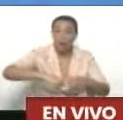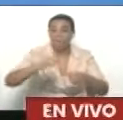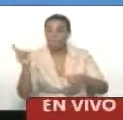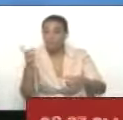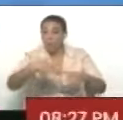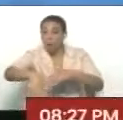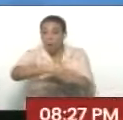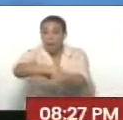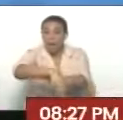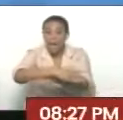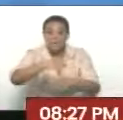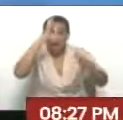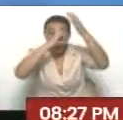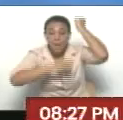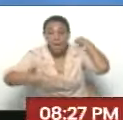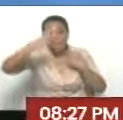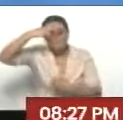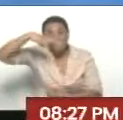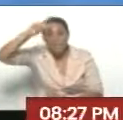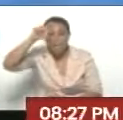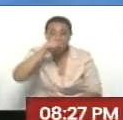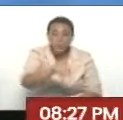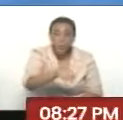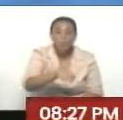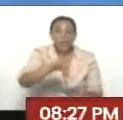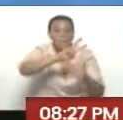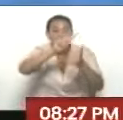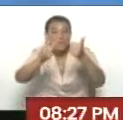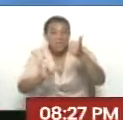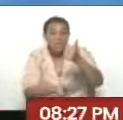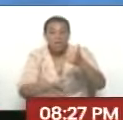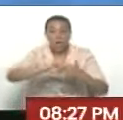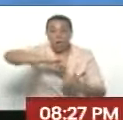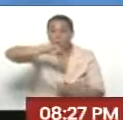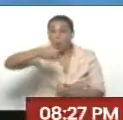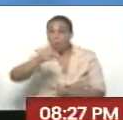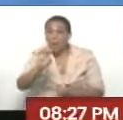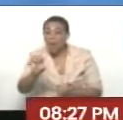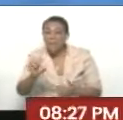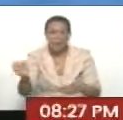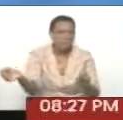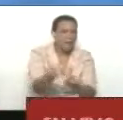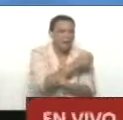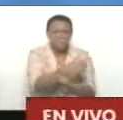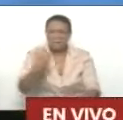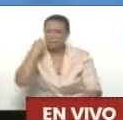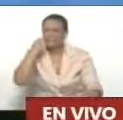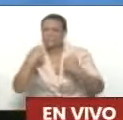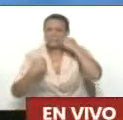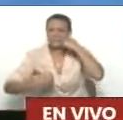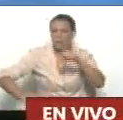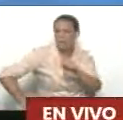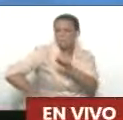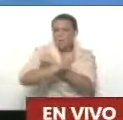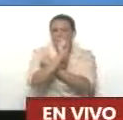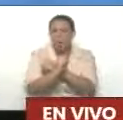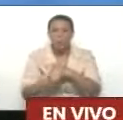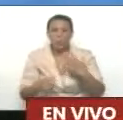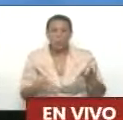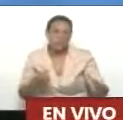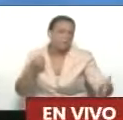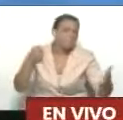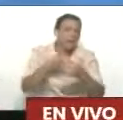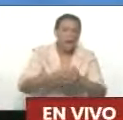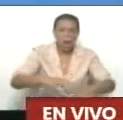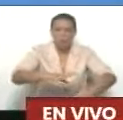embajada. Y al vicepresidente Jorge Glass lo golpearon, lo patearon, lo sacaron